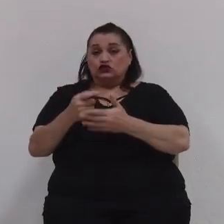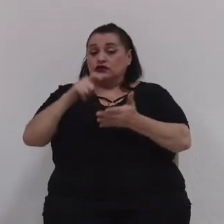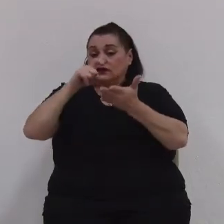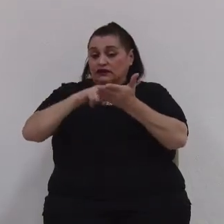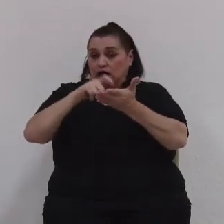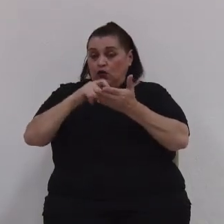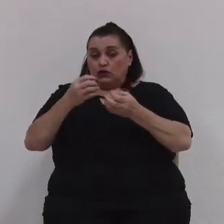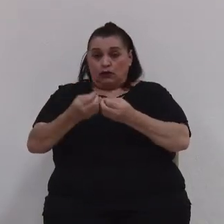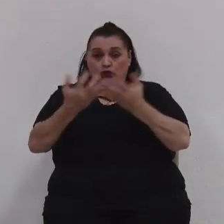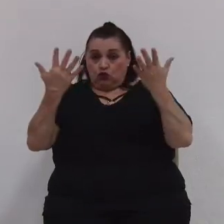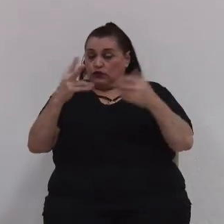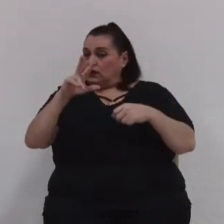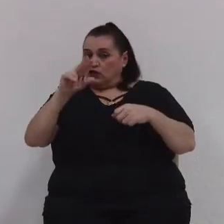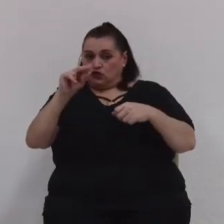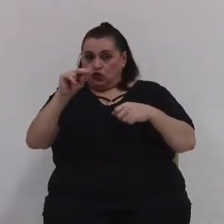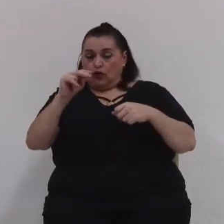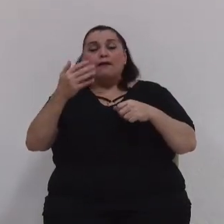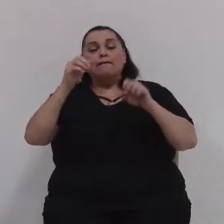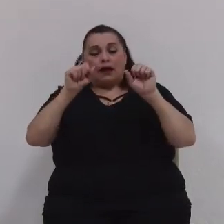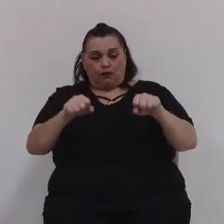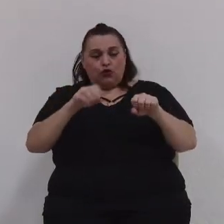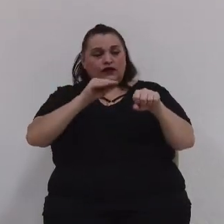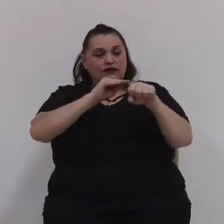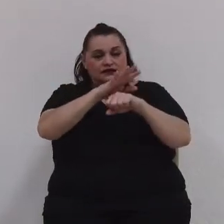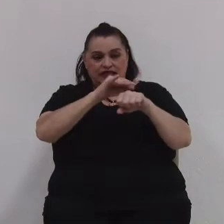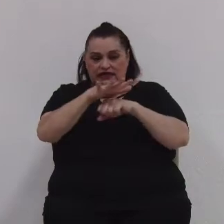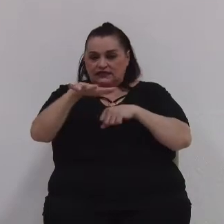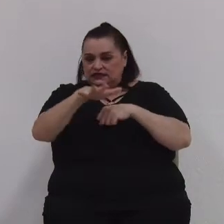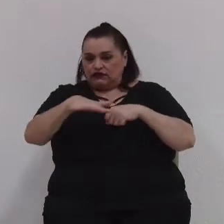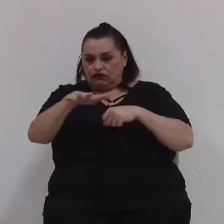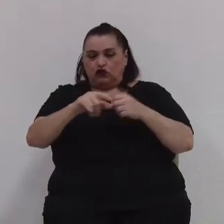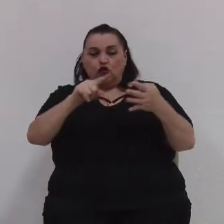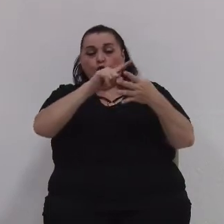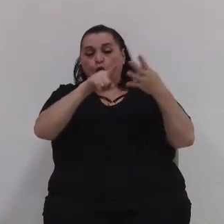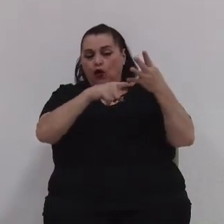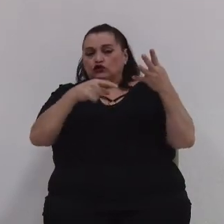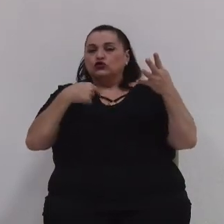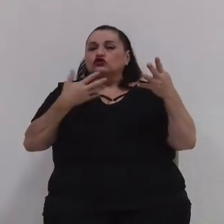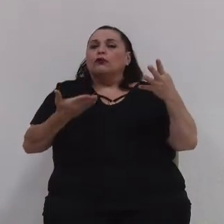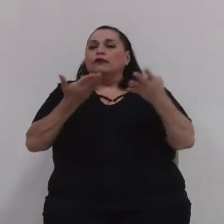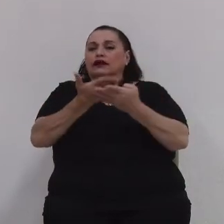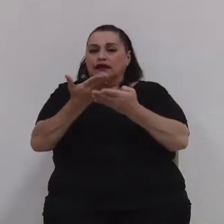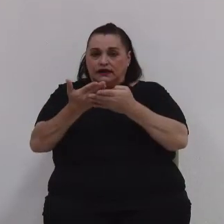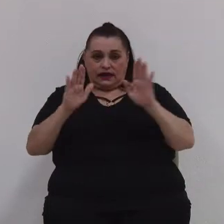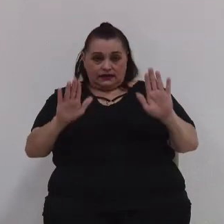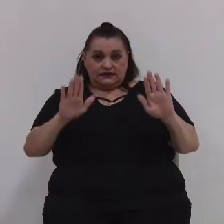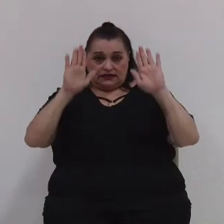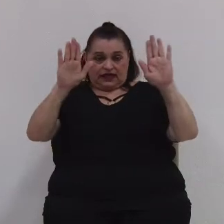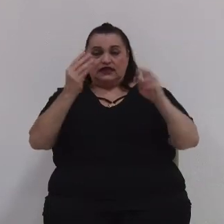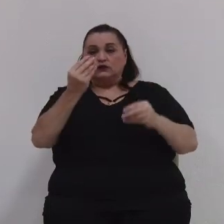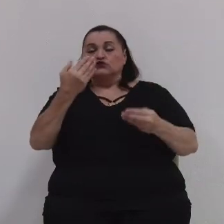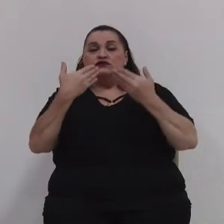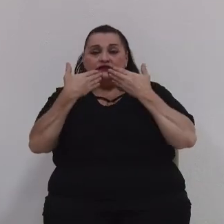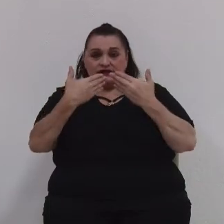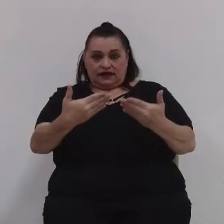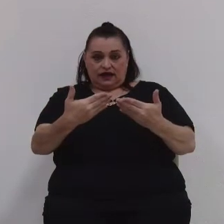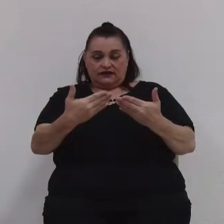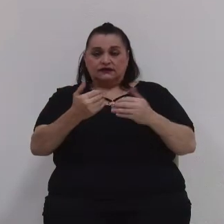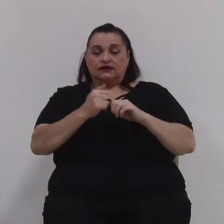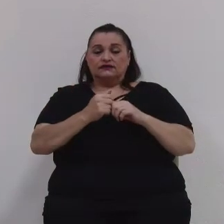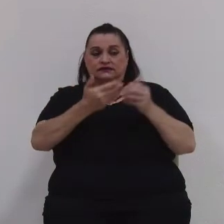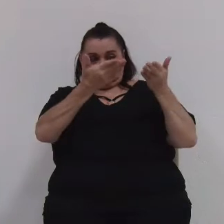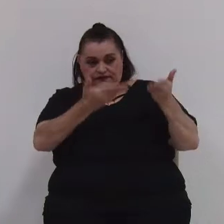pública para tener incidencia en los territorios. Serían 4 cosas que yo plantearía. Excelente, muchísimas gracias